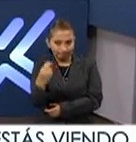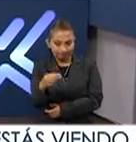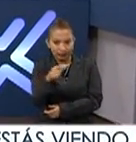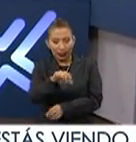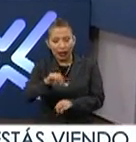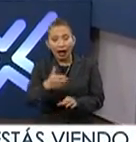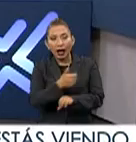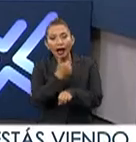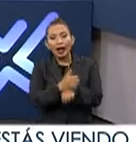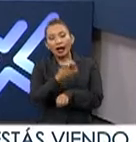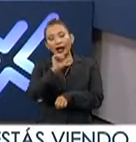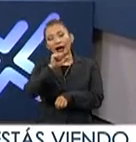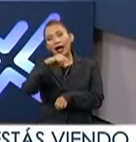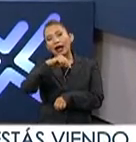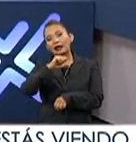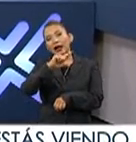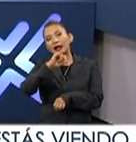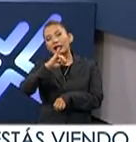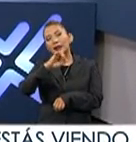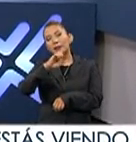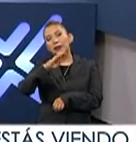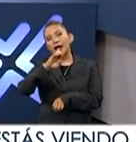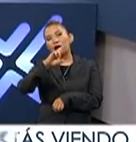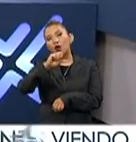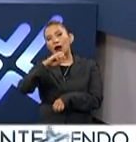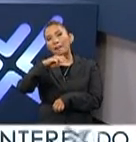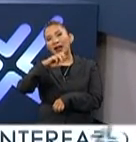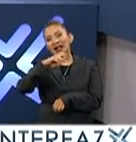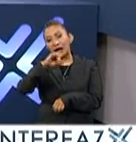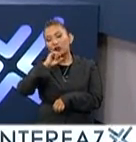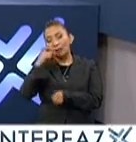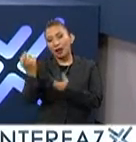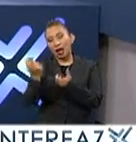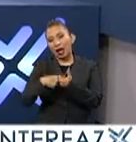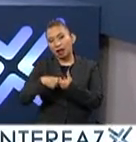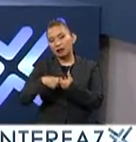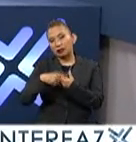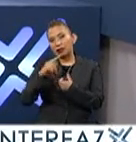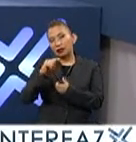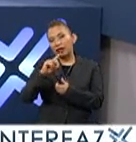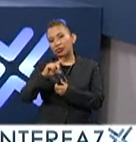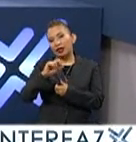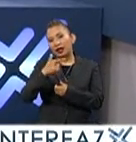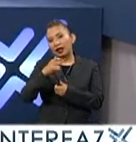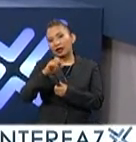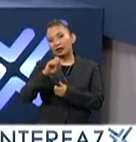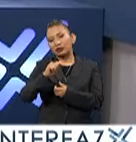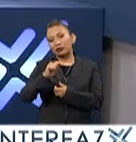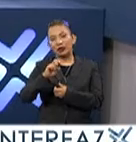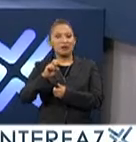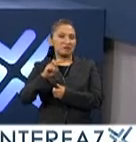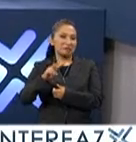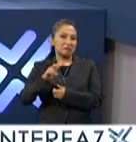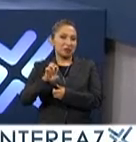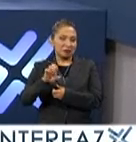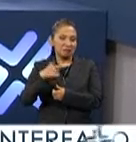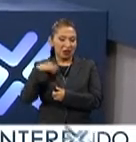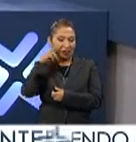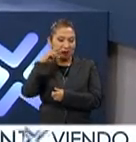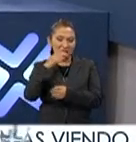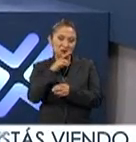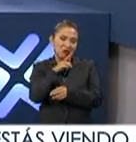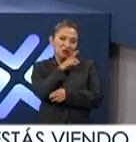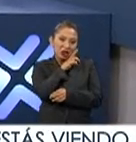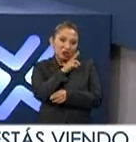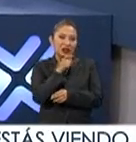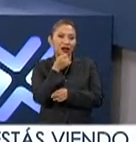también la creación del canal iberoamericano en todo este sistema del cual Televisión Educativa forma parte muy activa. Seguramente ya han visto un